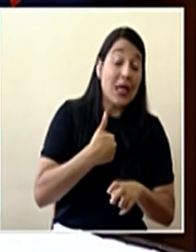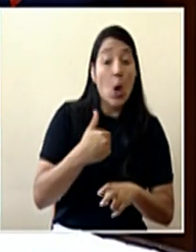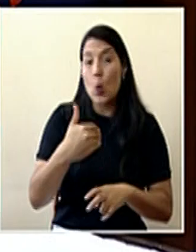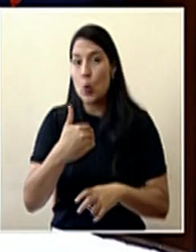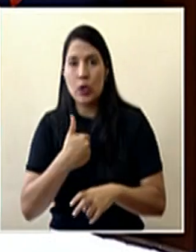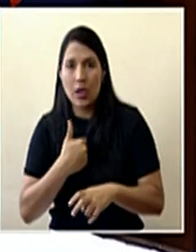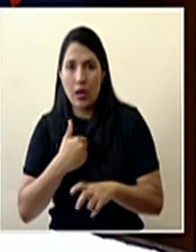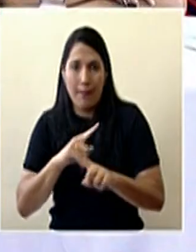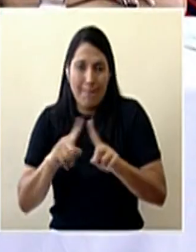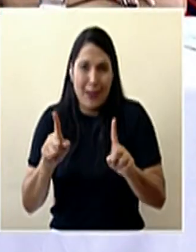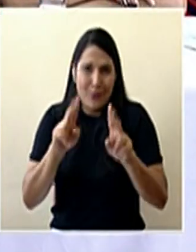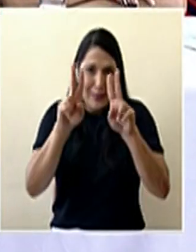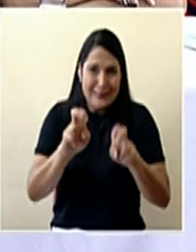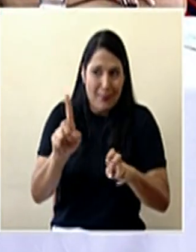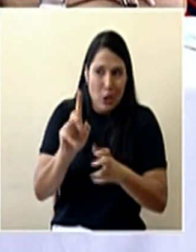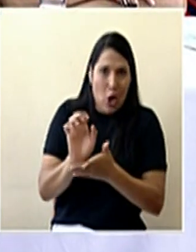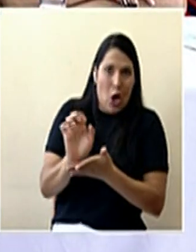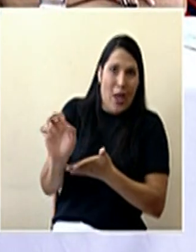esta enfermedad.